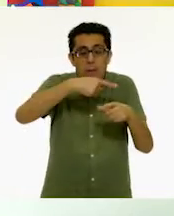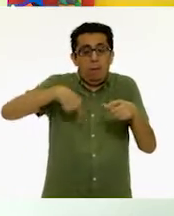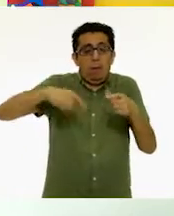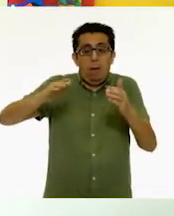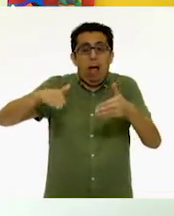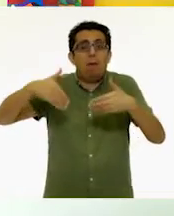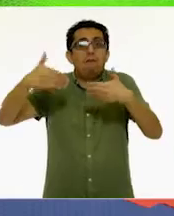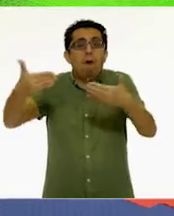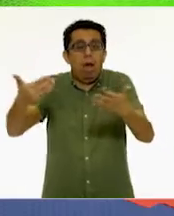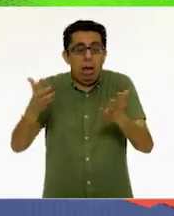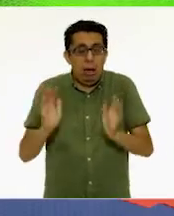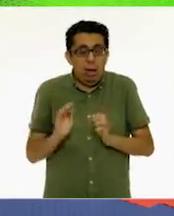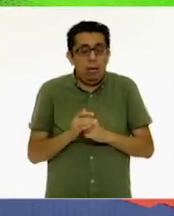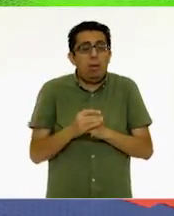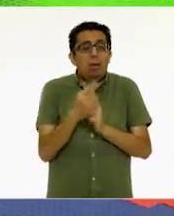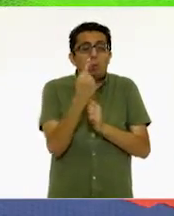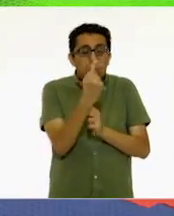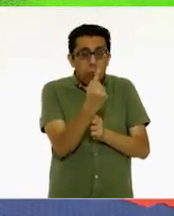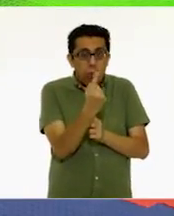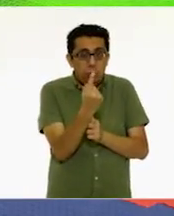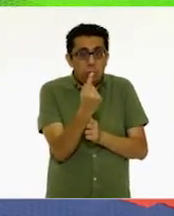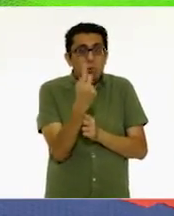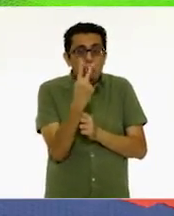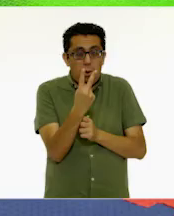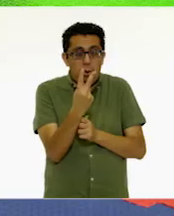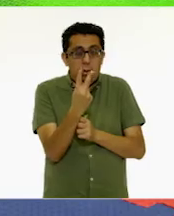Y dice